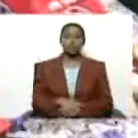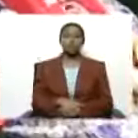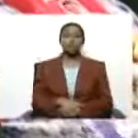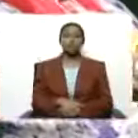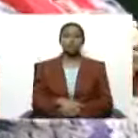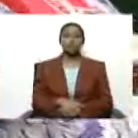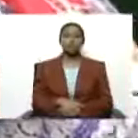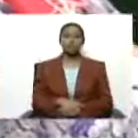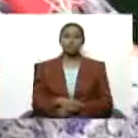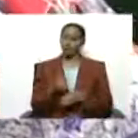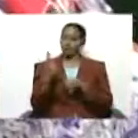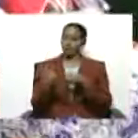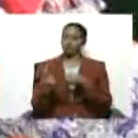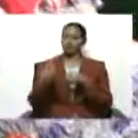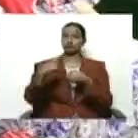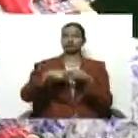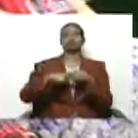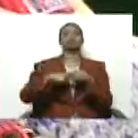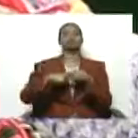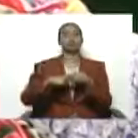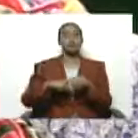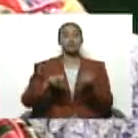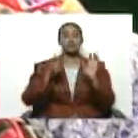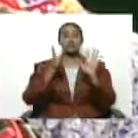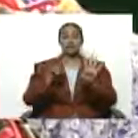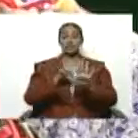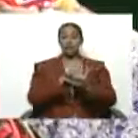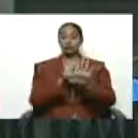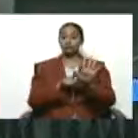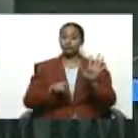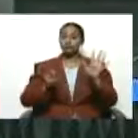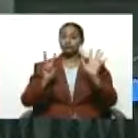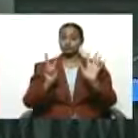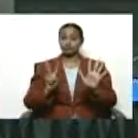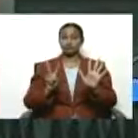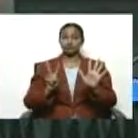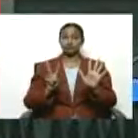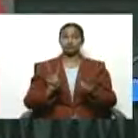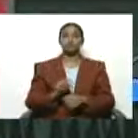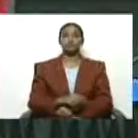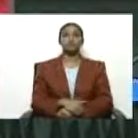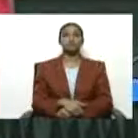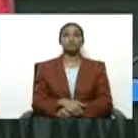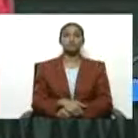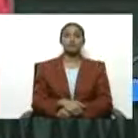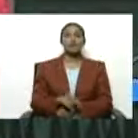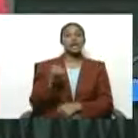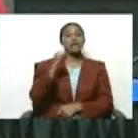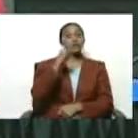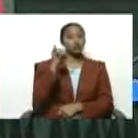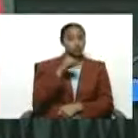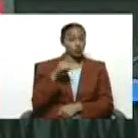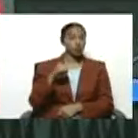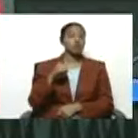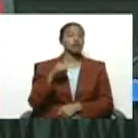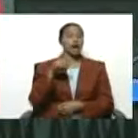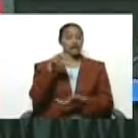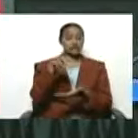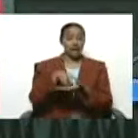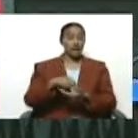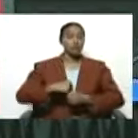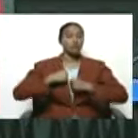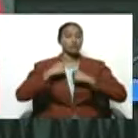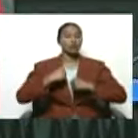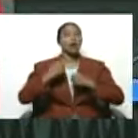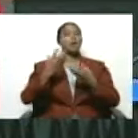incluidos con el protagonismo, uno de los siete ejes. Uno de los siete ejes. El Zulia es una gran fuerza de movimientos